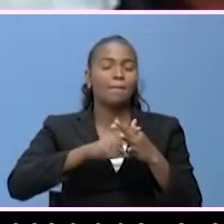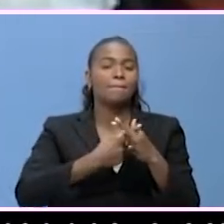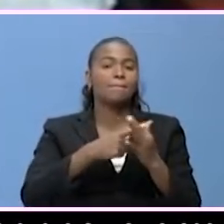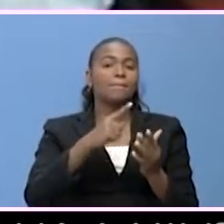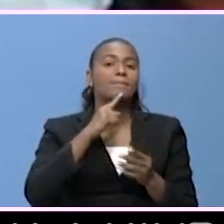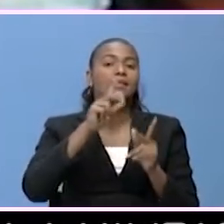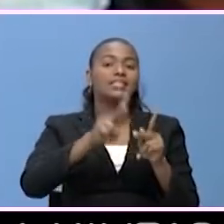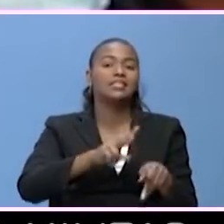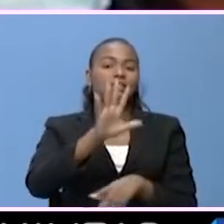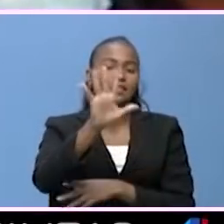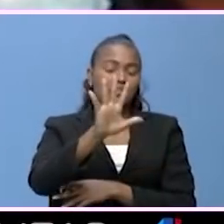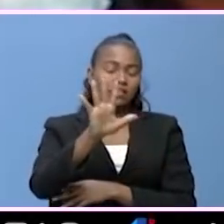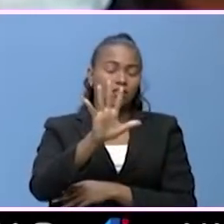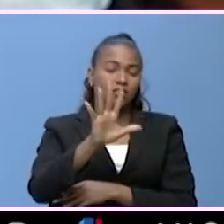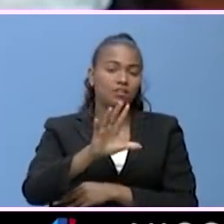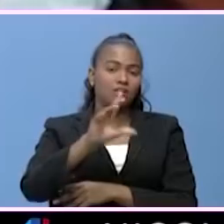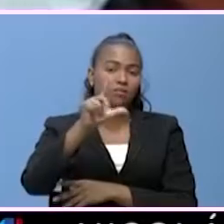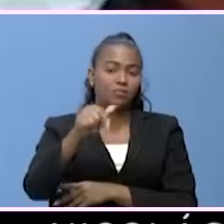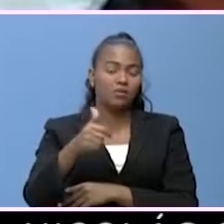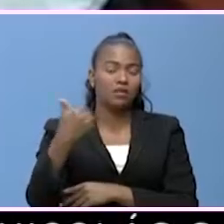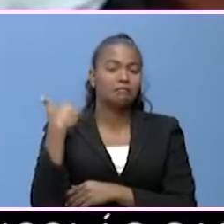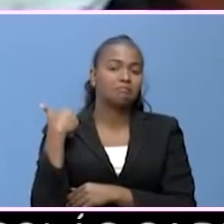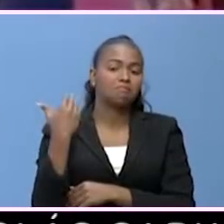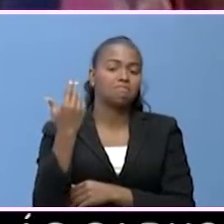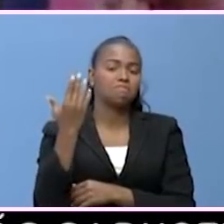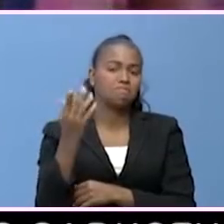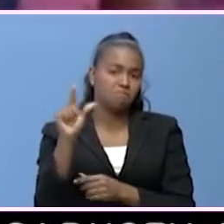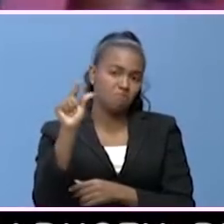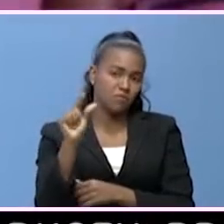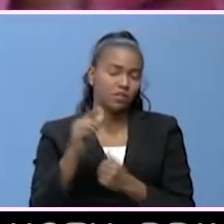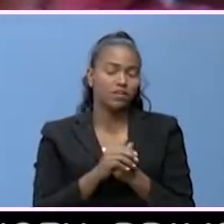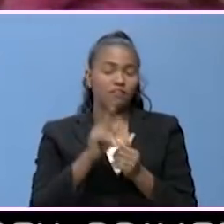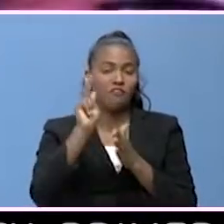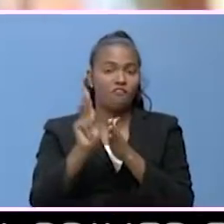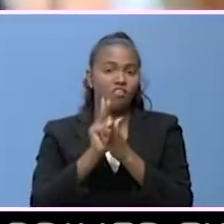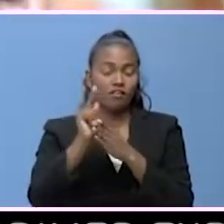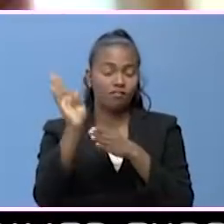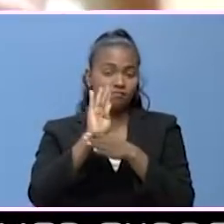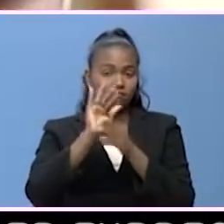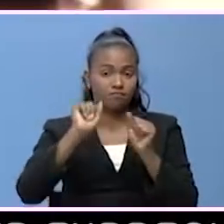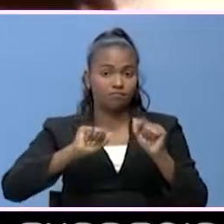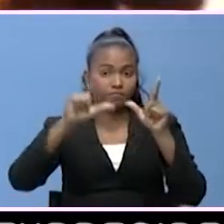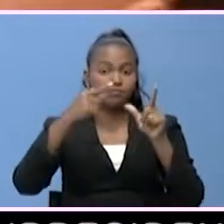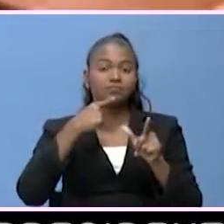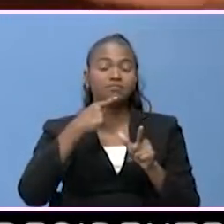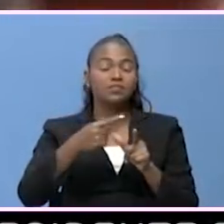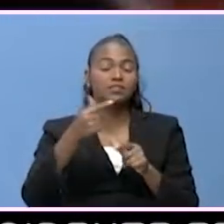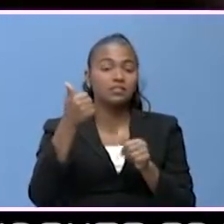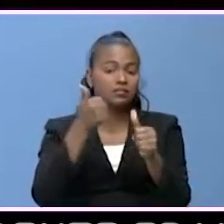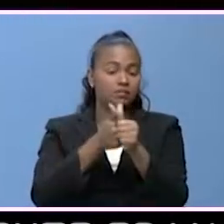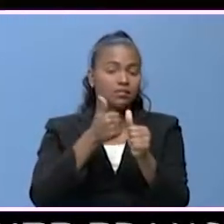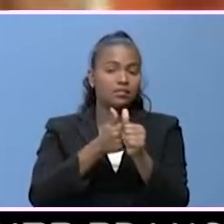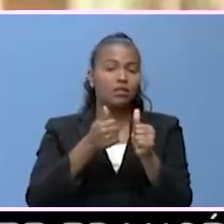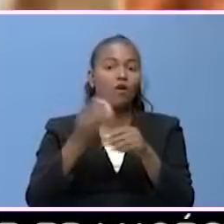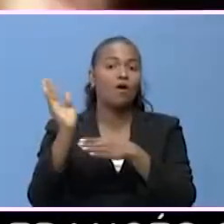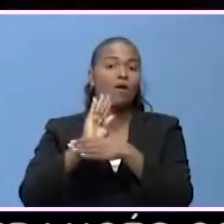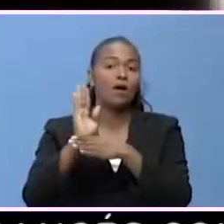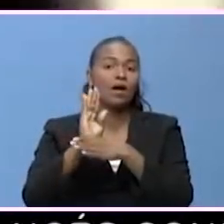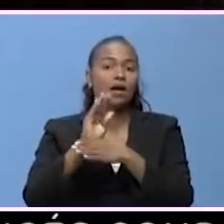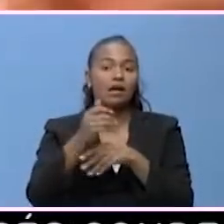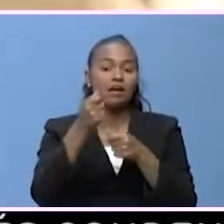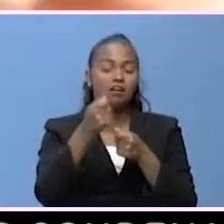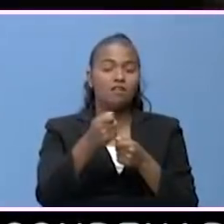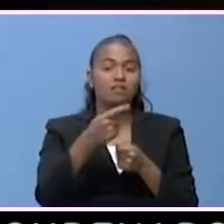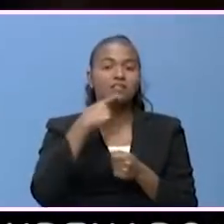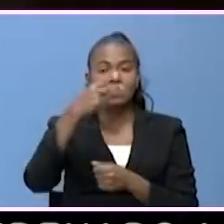pero si yo le digo a usted cuántas personas eran, yo pido la cuenta. Sobre los videos compartidos, relataron que los mismos fueron grabados bajo